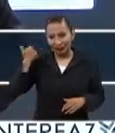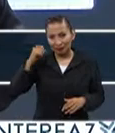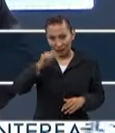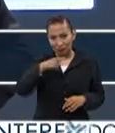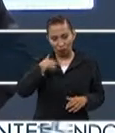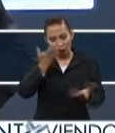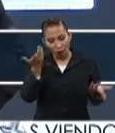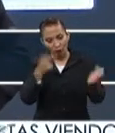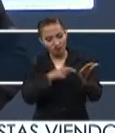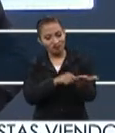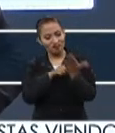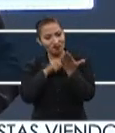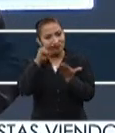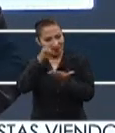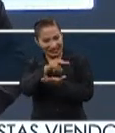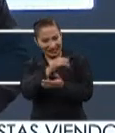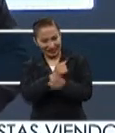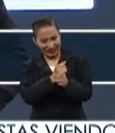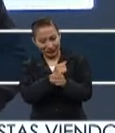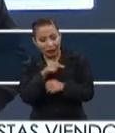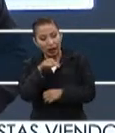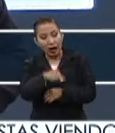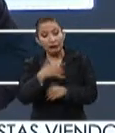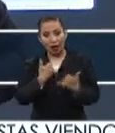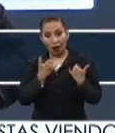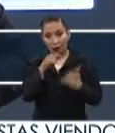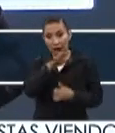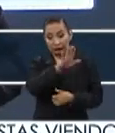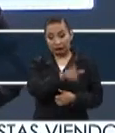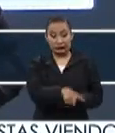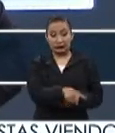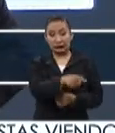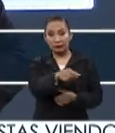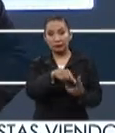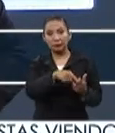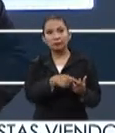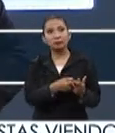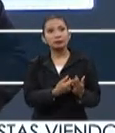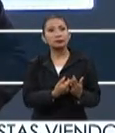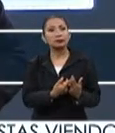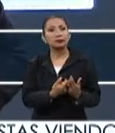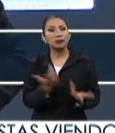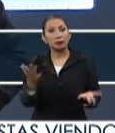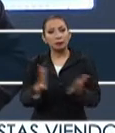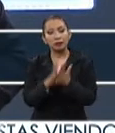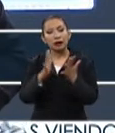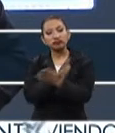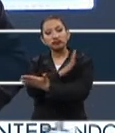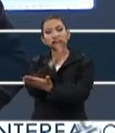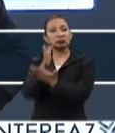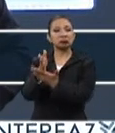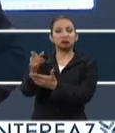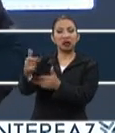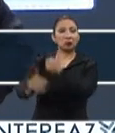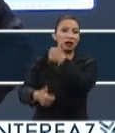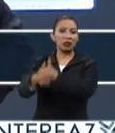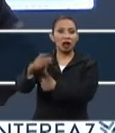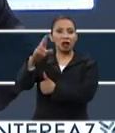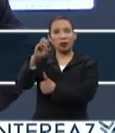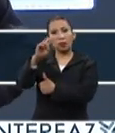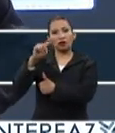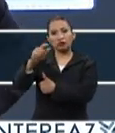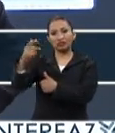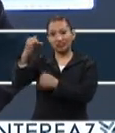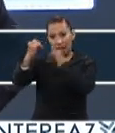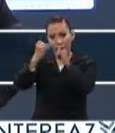durante el reportaje, este chico pues inició participando en una competencia de robots